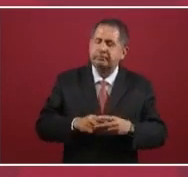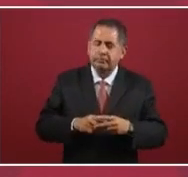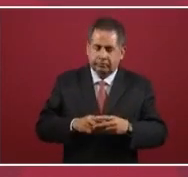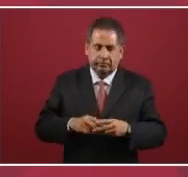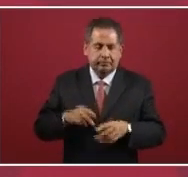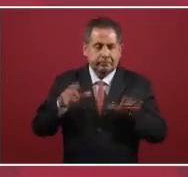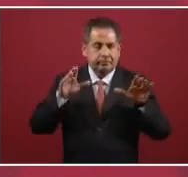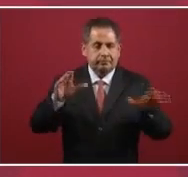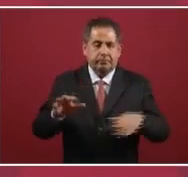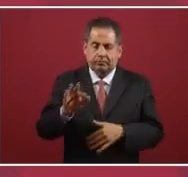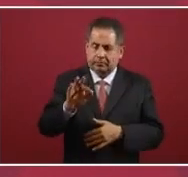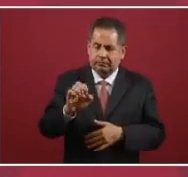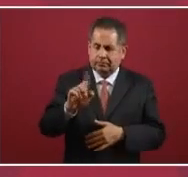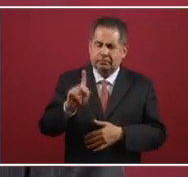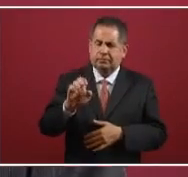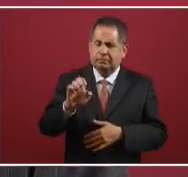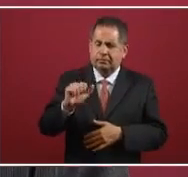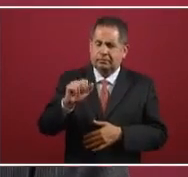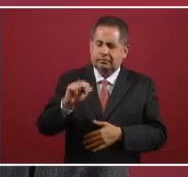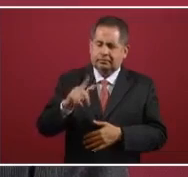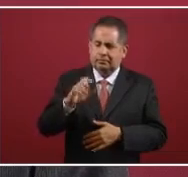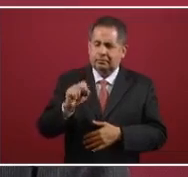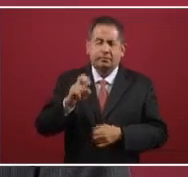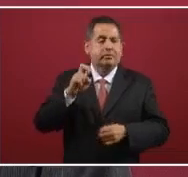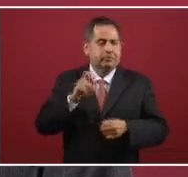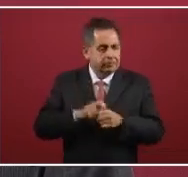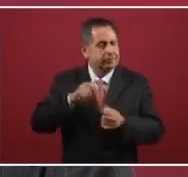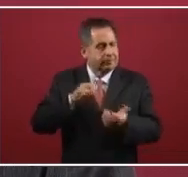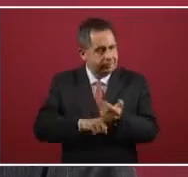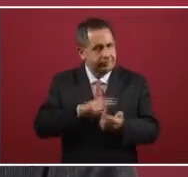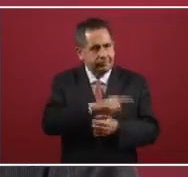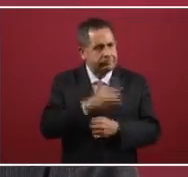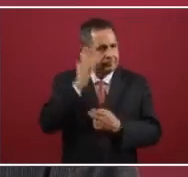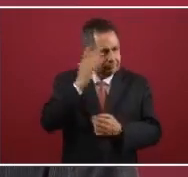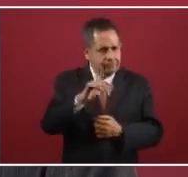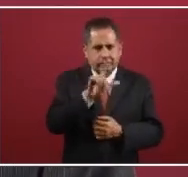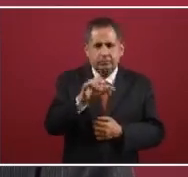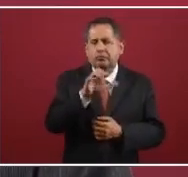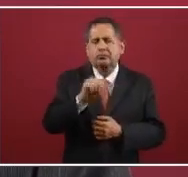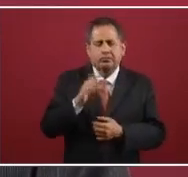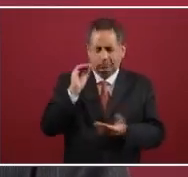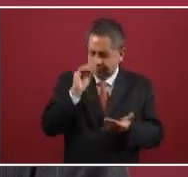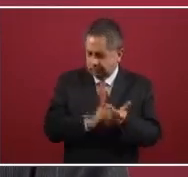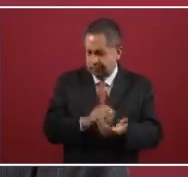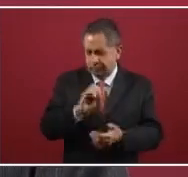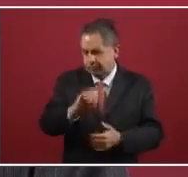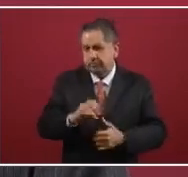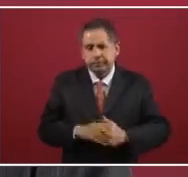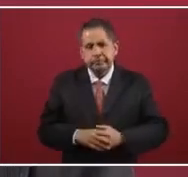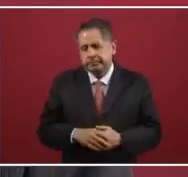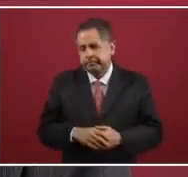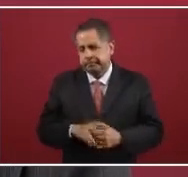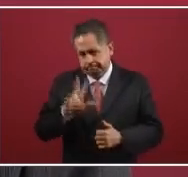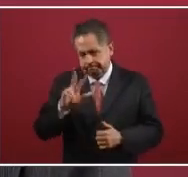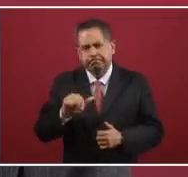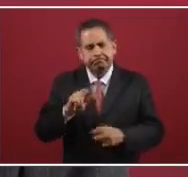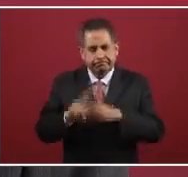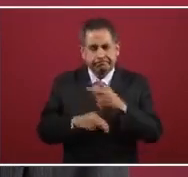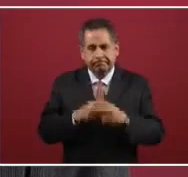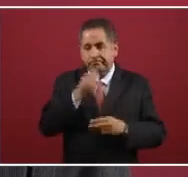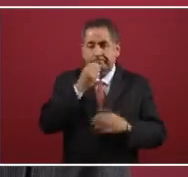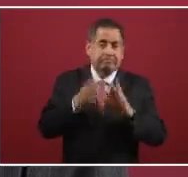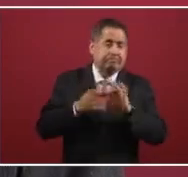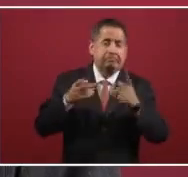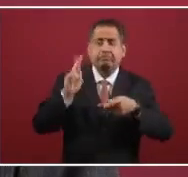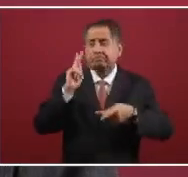Felipe Ángeles en la base aérea militar de Santa Lucía. Va, a pesar de la